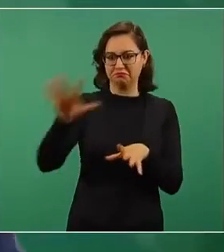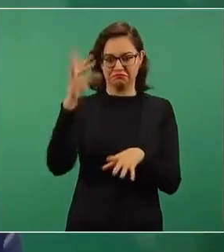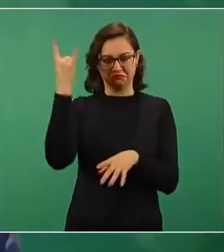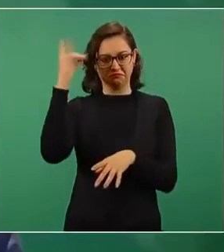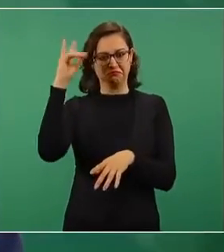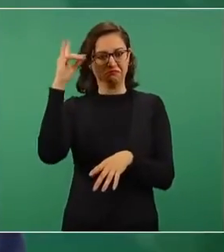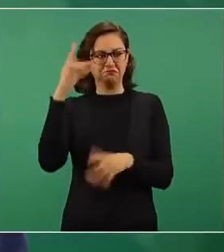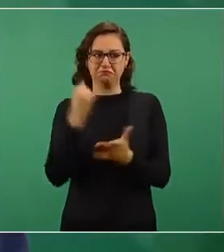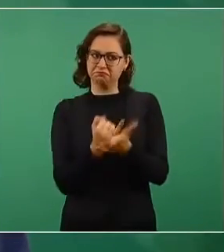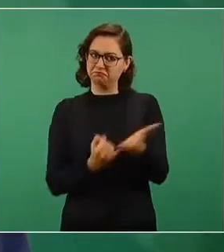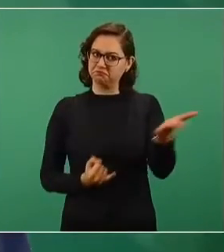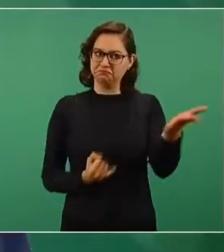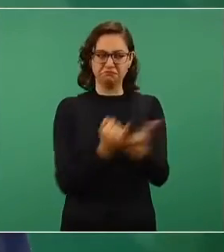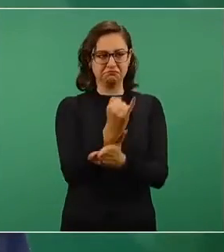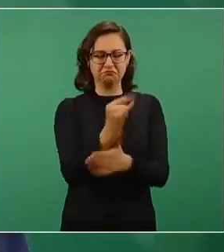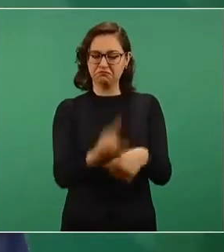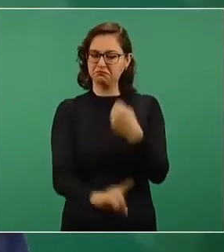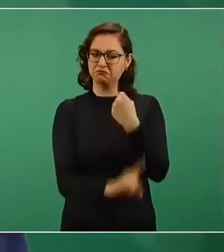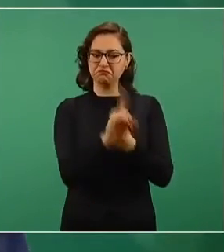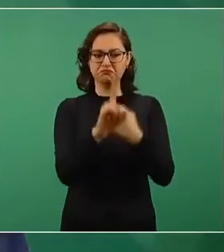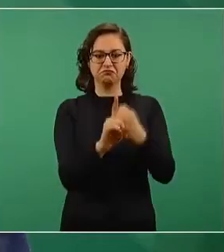por la vía democrática.